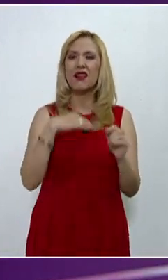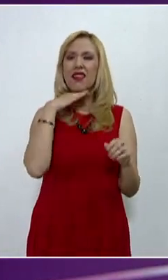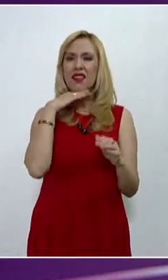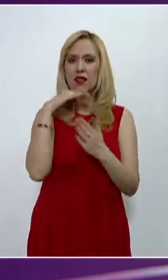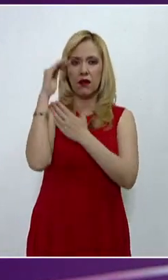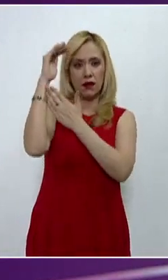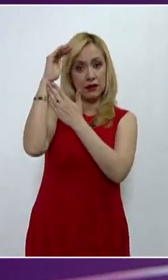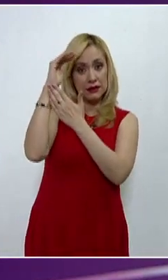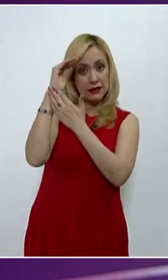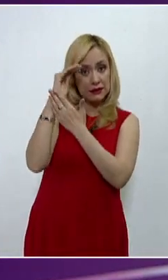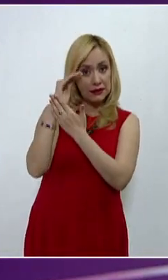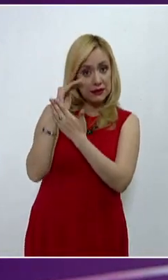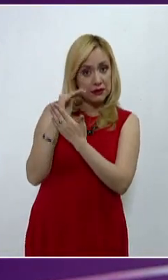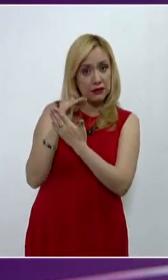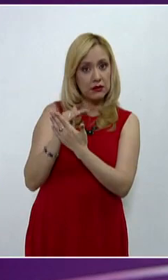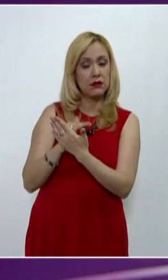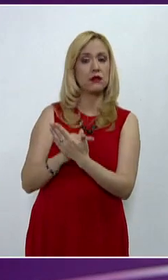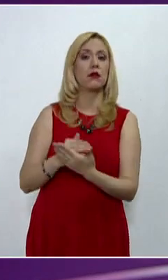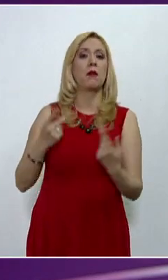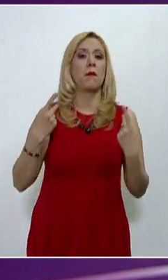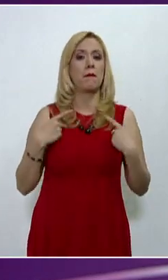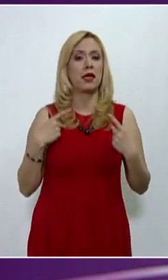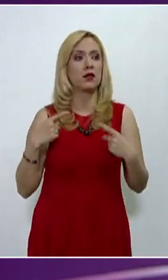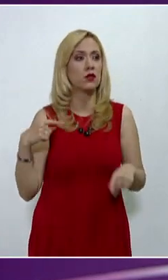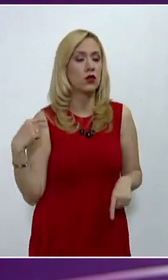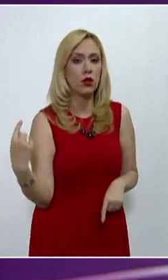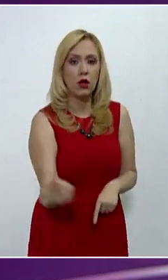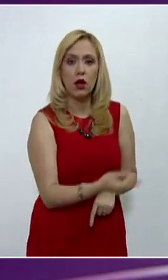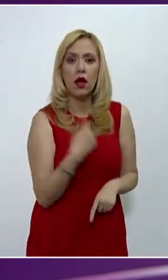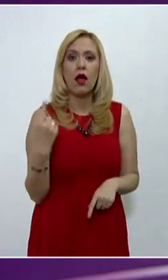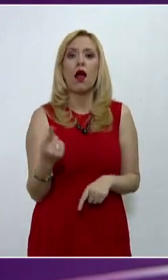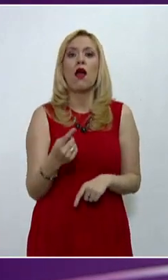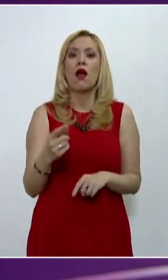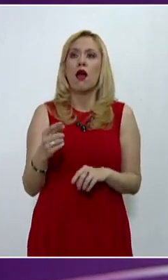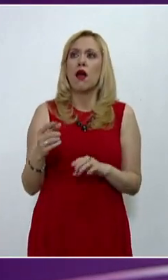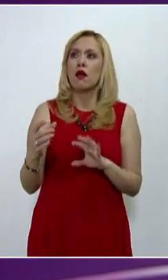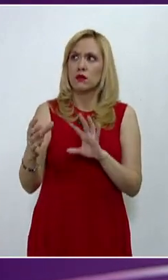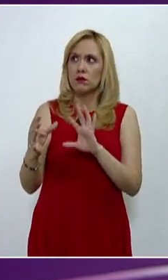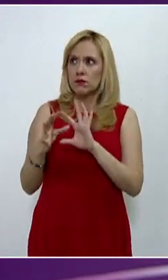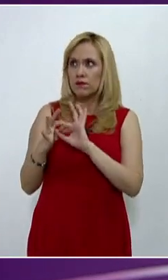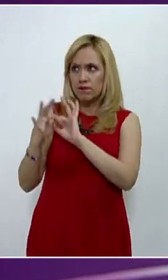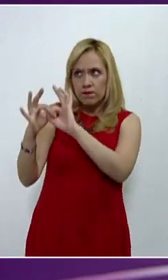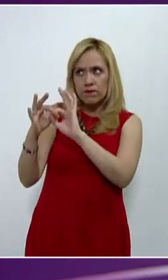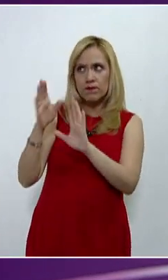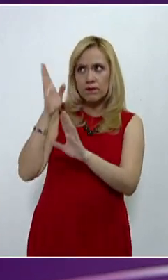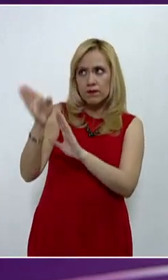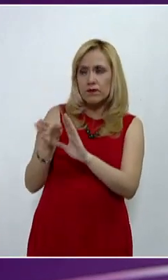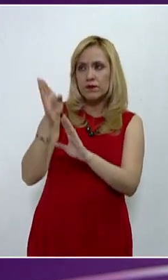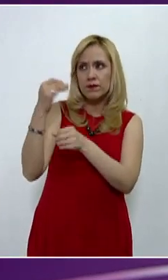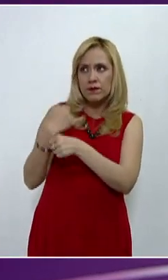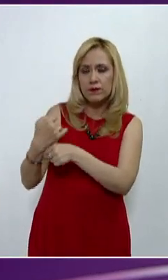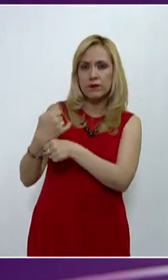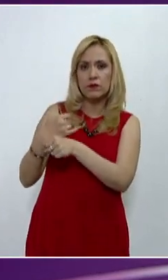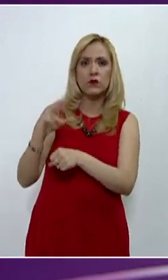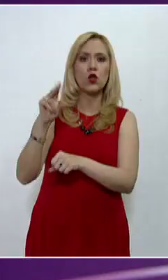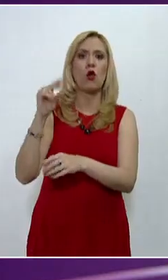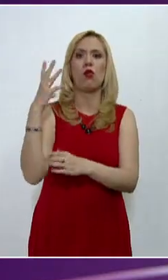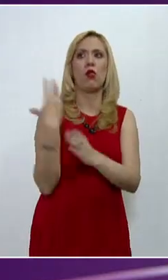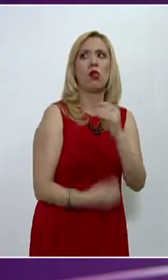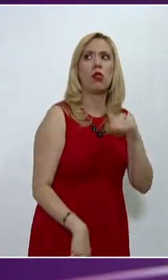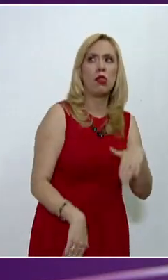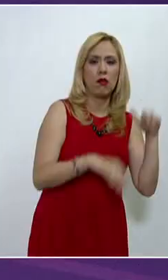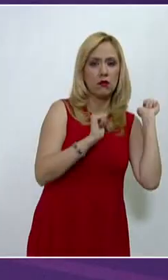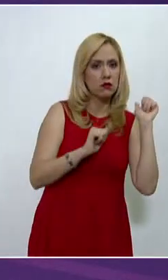que existen, para garantizar que las personas se mantengan ligadas, vinculadas al proceso, que no eludan la acción de la